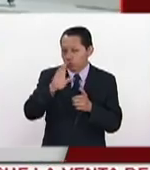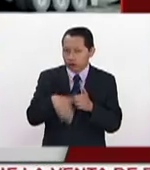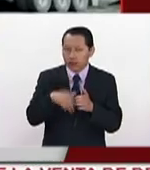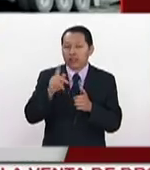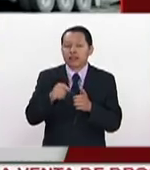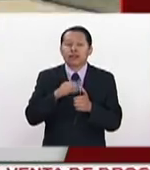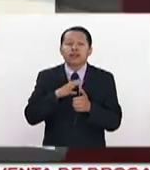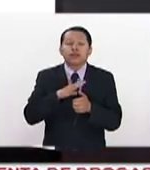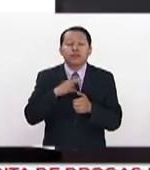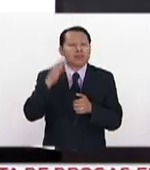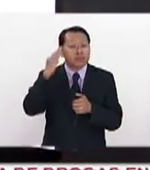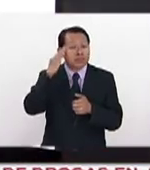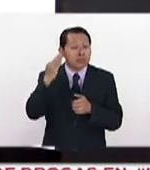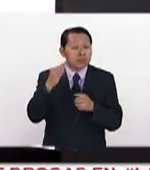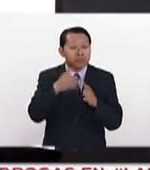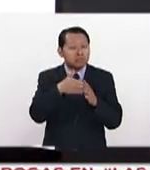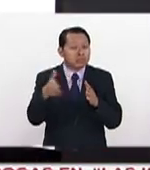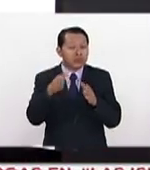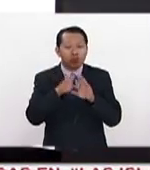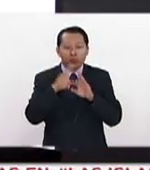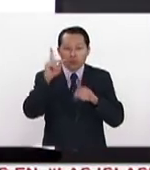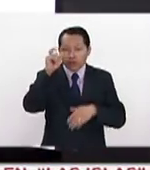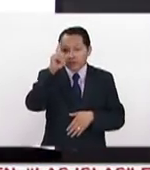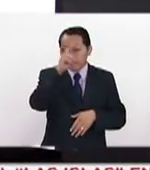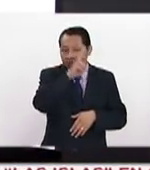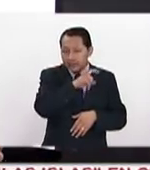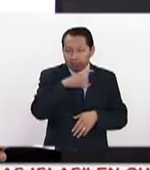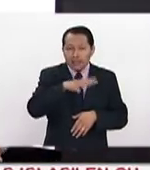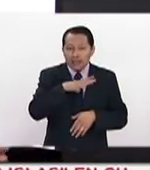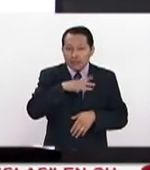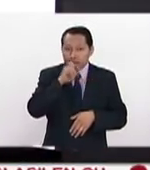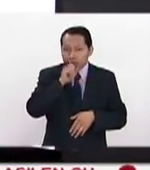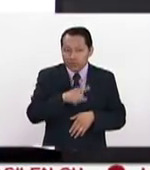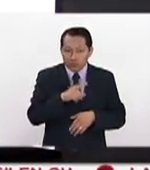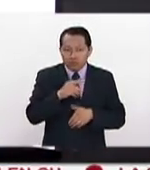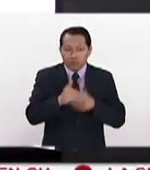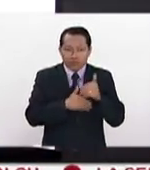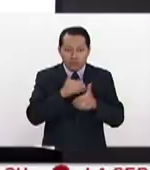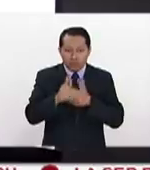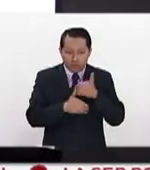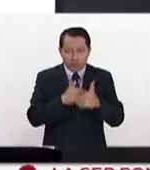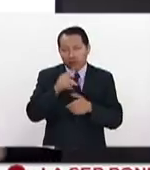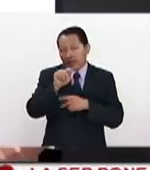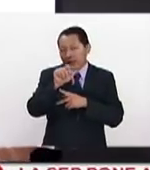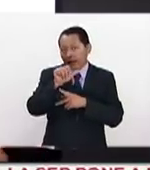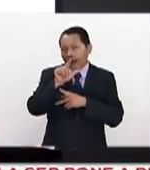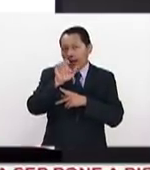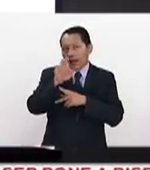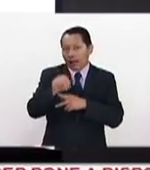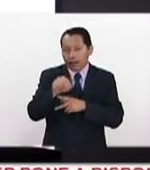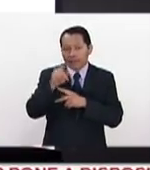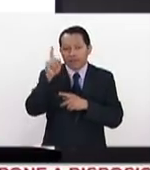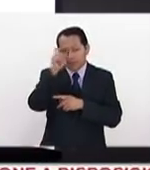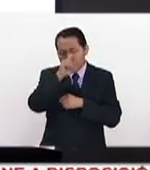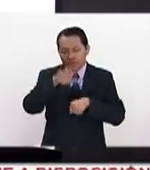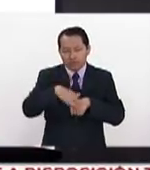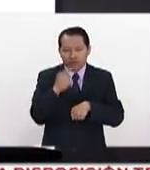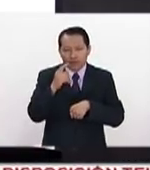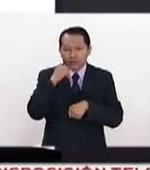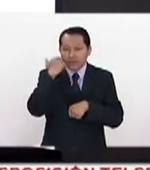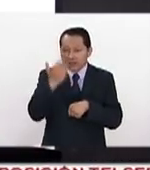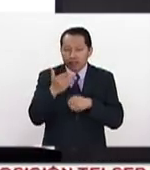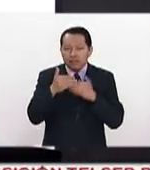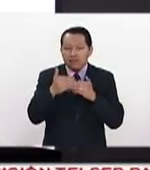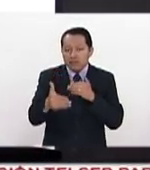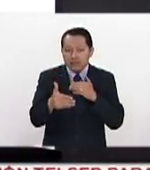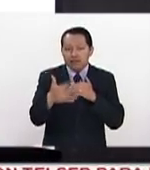un periodo complicado la evolución del propio Telecán, porque pues busca que cada